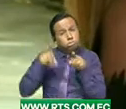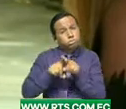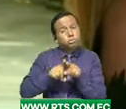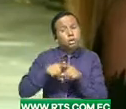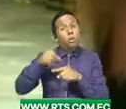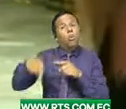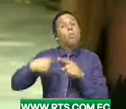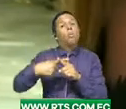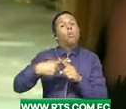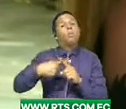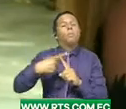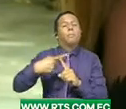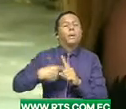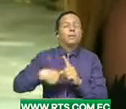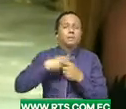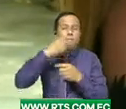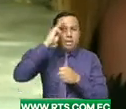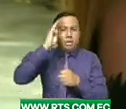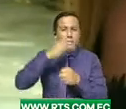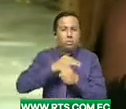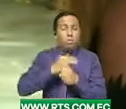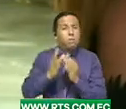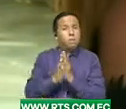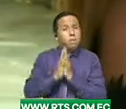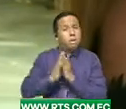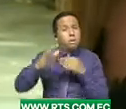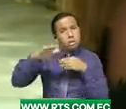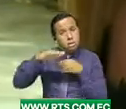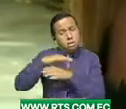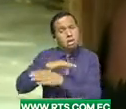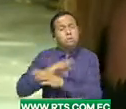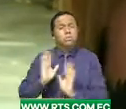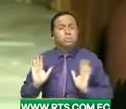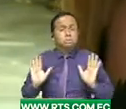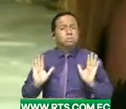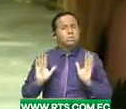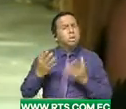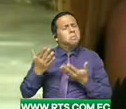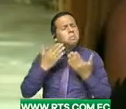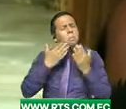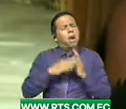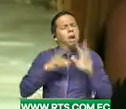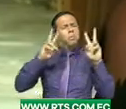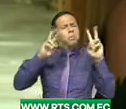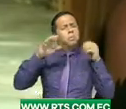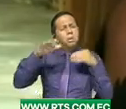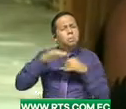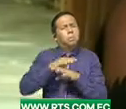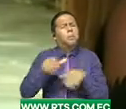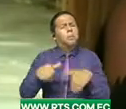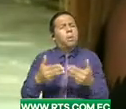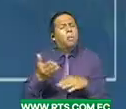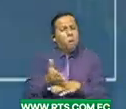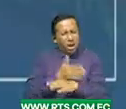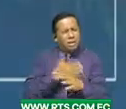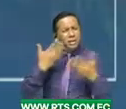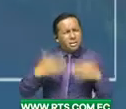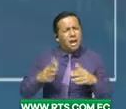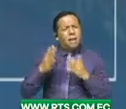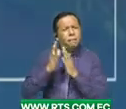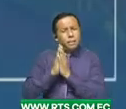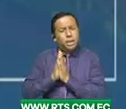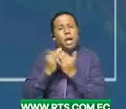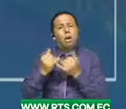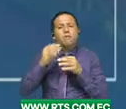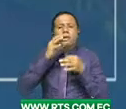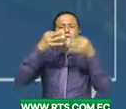mayo. Pediremos el ingreso. Un ingreso que de alguna manera políticamente ya está solicitado. Situación